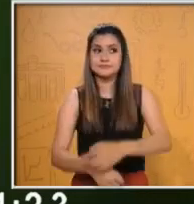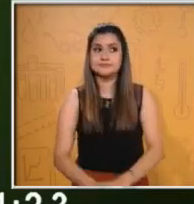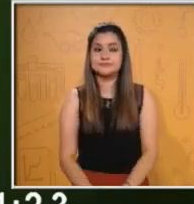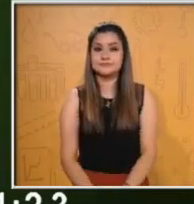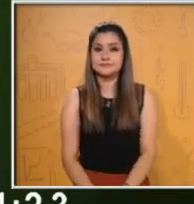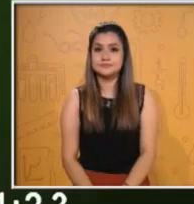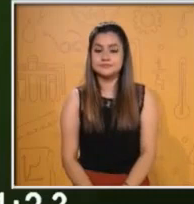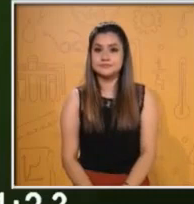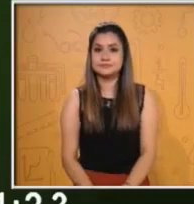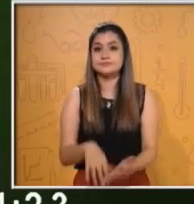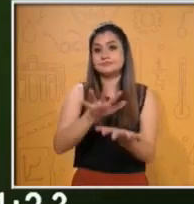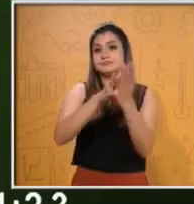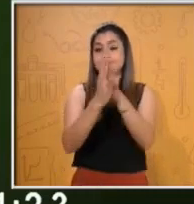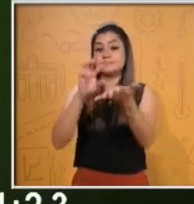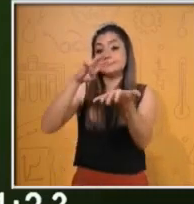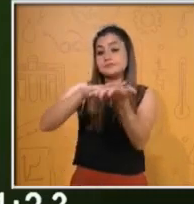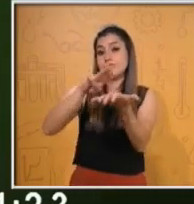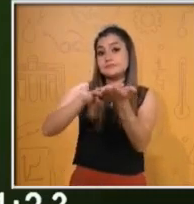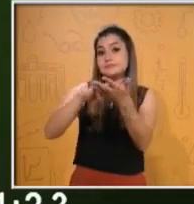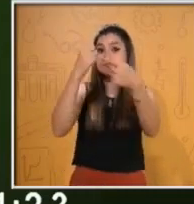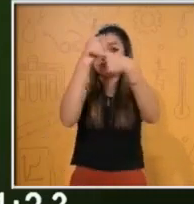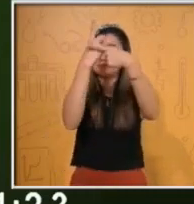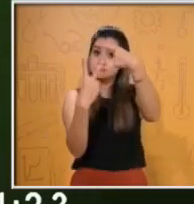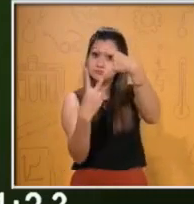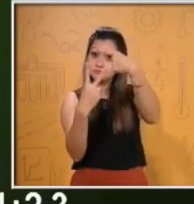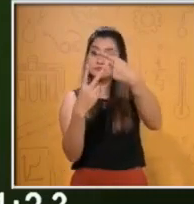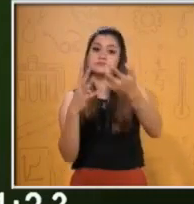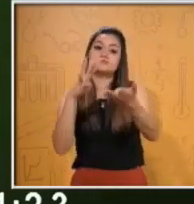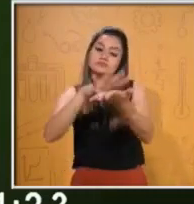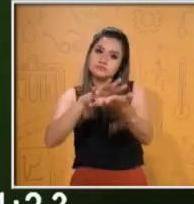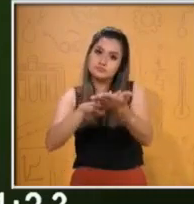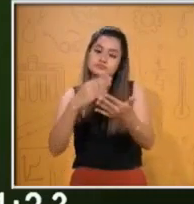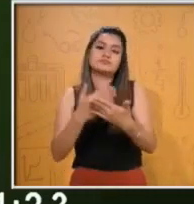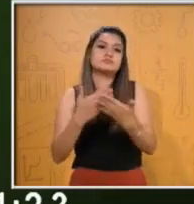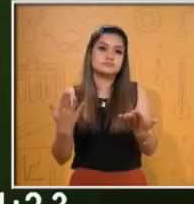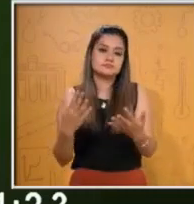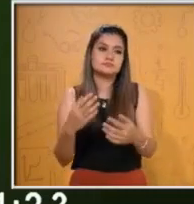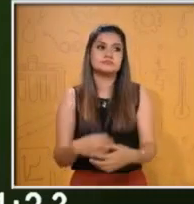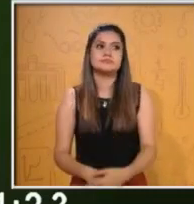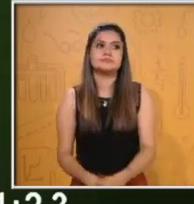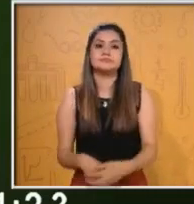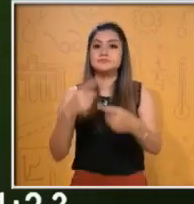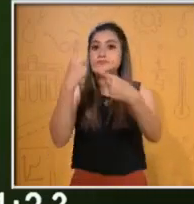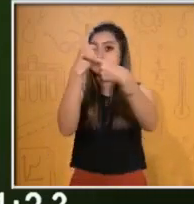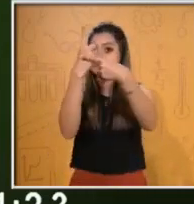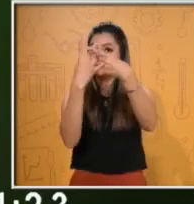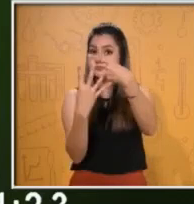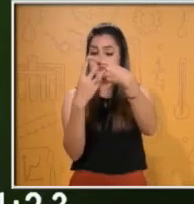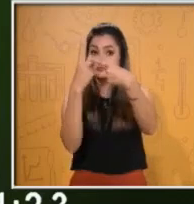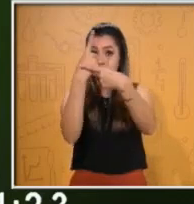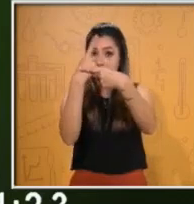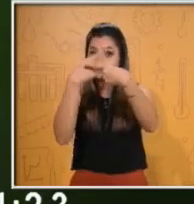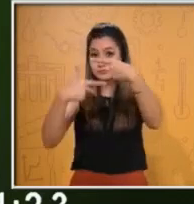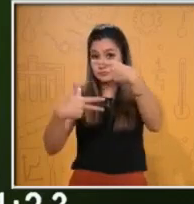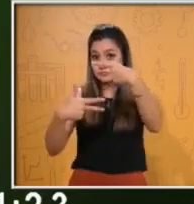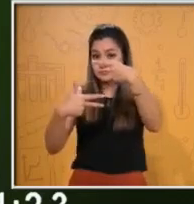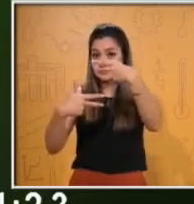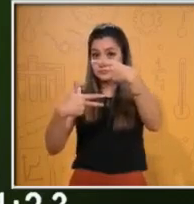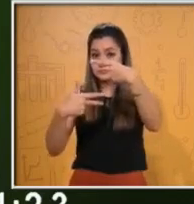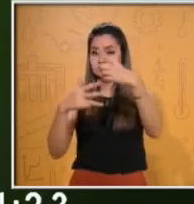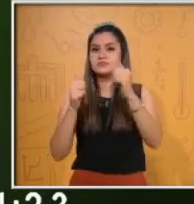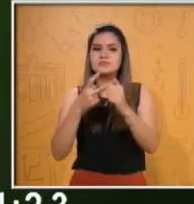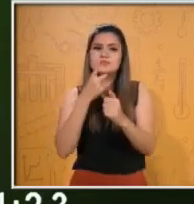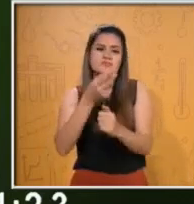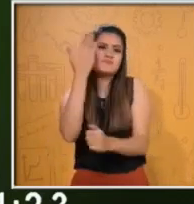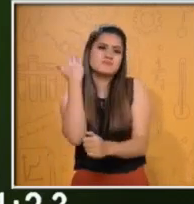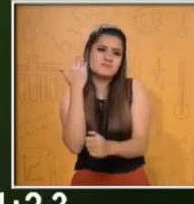al triple. 1/2, te dice que a cuádruple. Listo, ahora sí. 1/8, ¿cuál sería el doble? Ya lo trabajamos, profe Ricky,